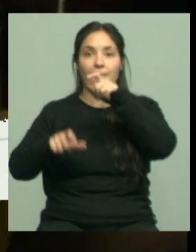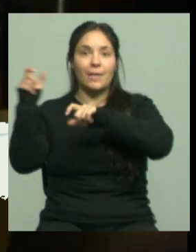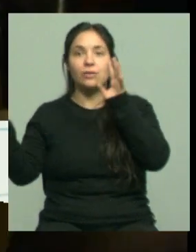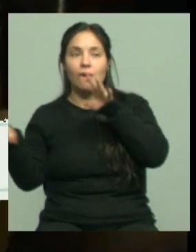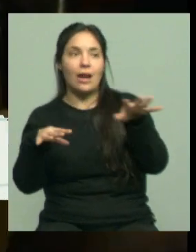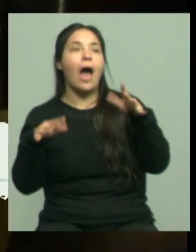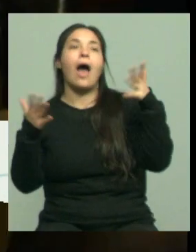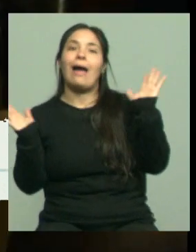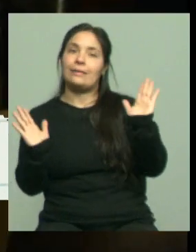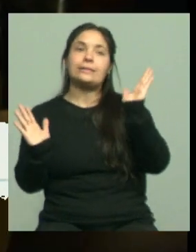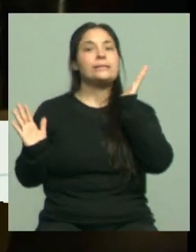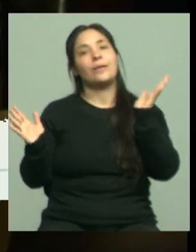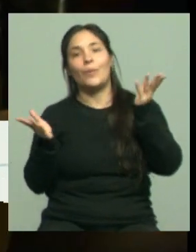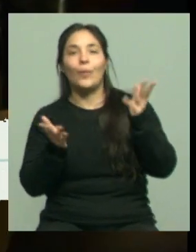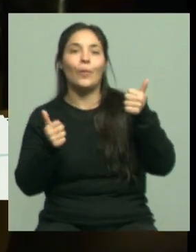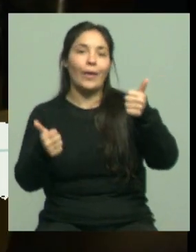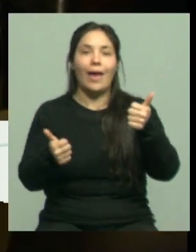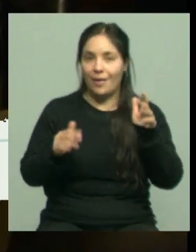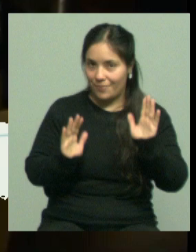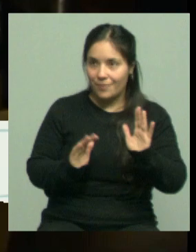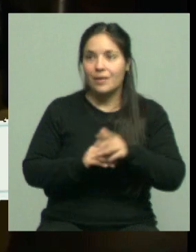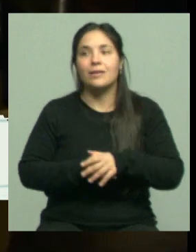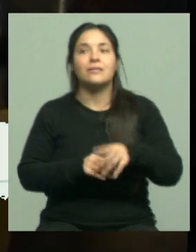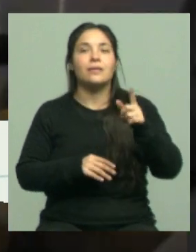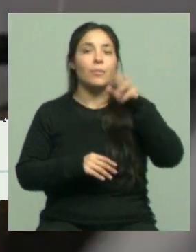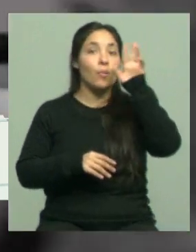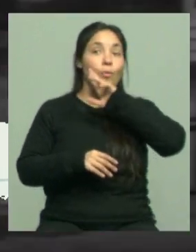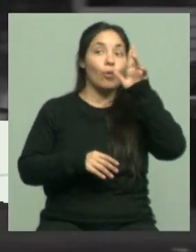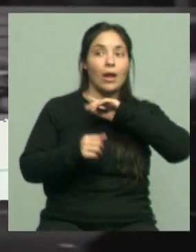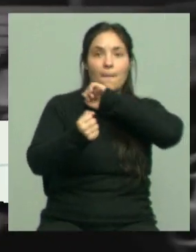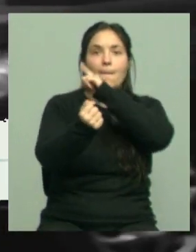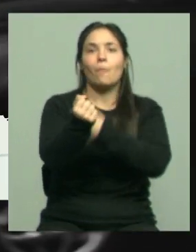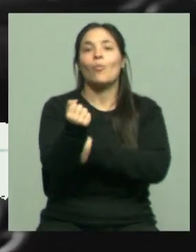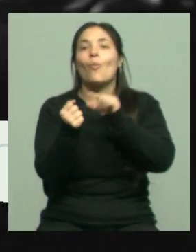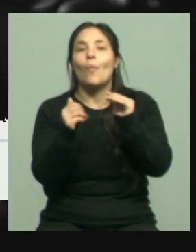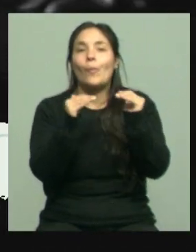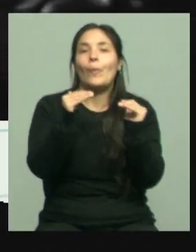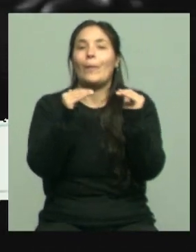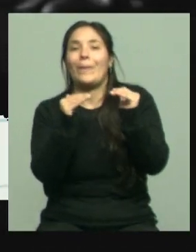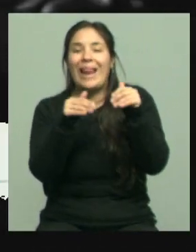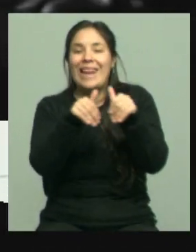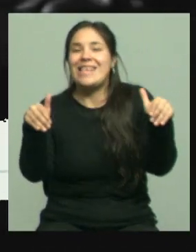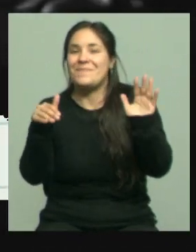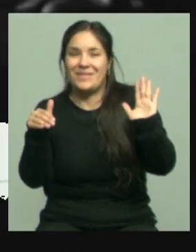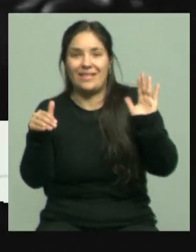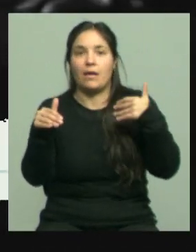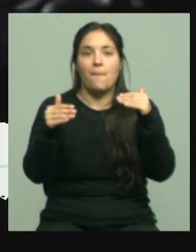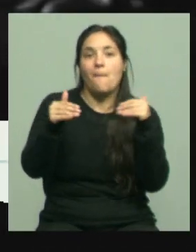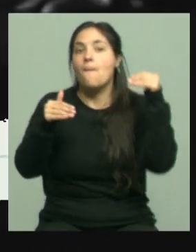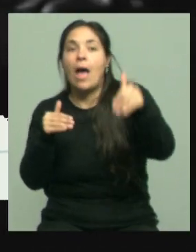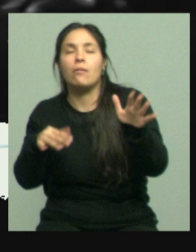audiencia. Entonces, como que se busca limitarla, sí puede estar empoderada, pero hasta cierto punto. Hay un límite, hay un límite para